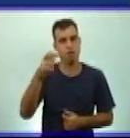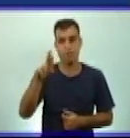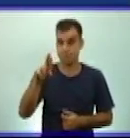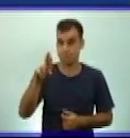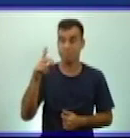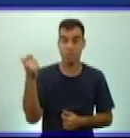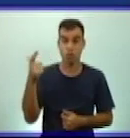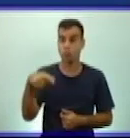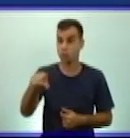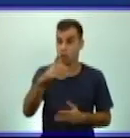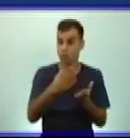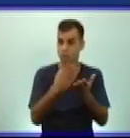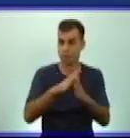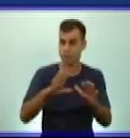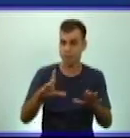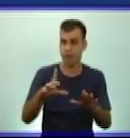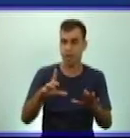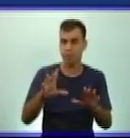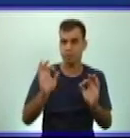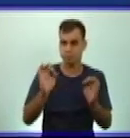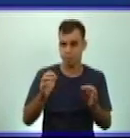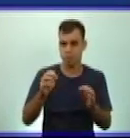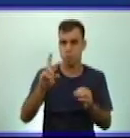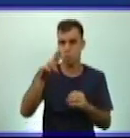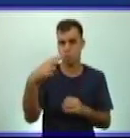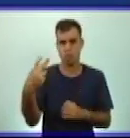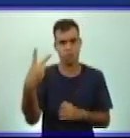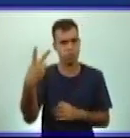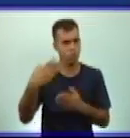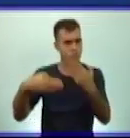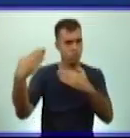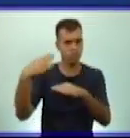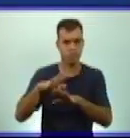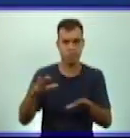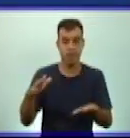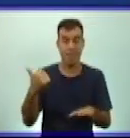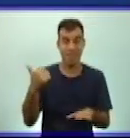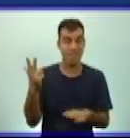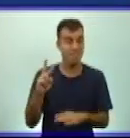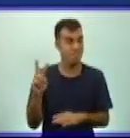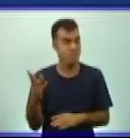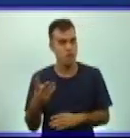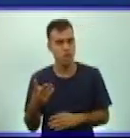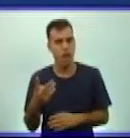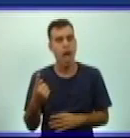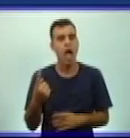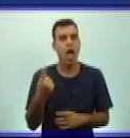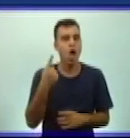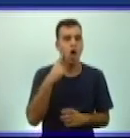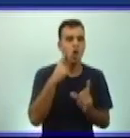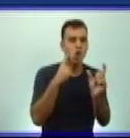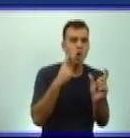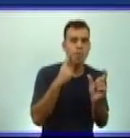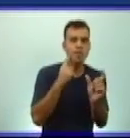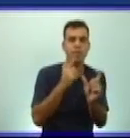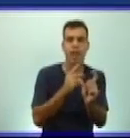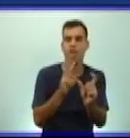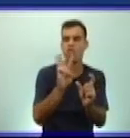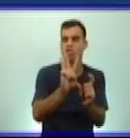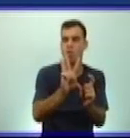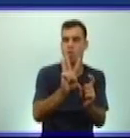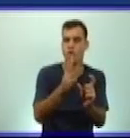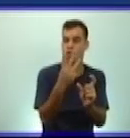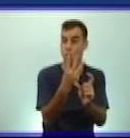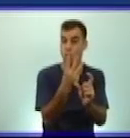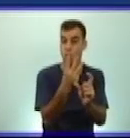movimiento circunferencial uniforme. Esta velocidad angular que se representa con la letra griega omega, W